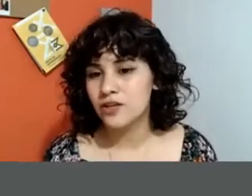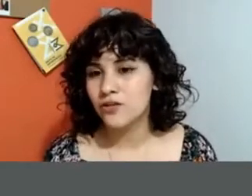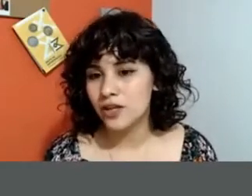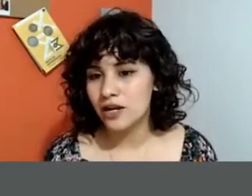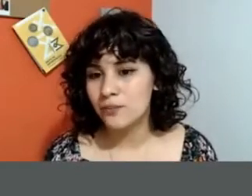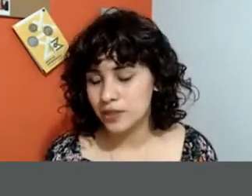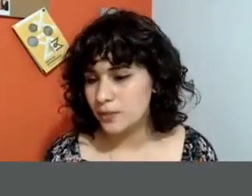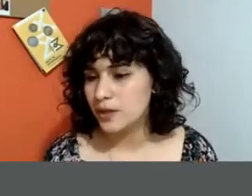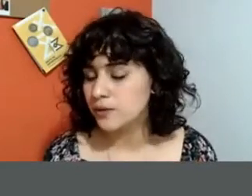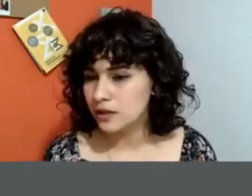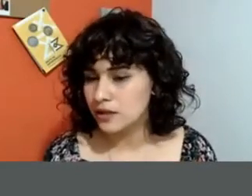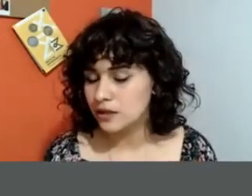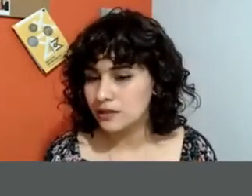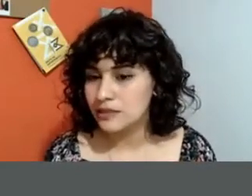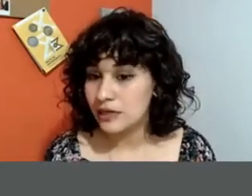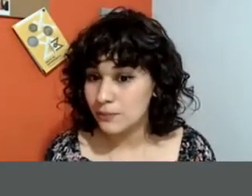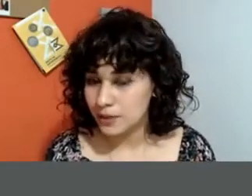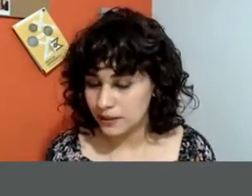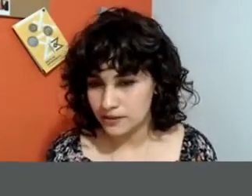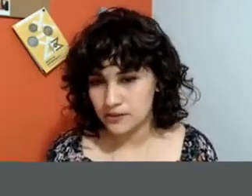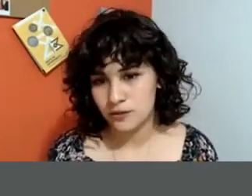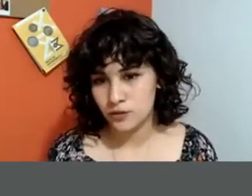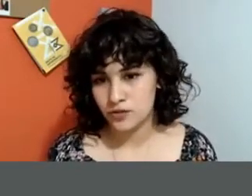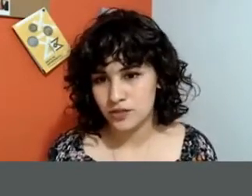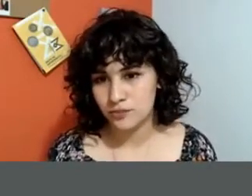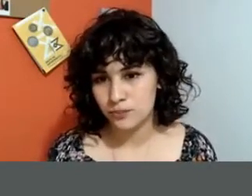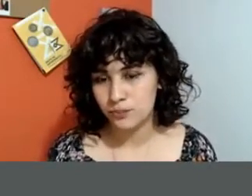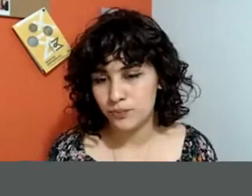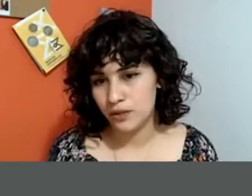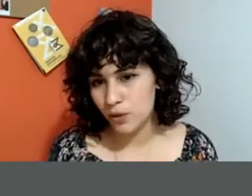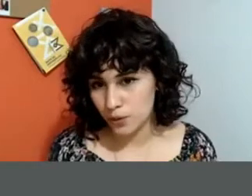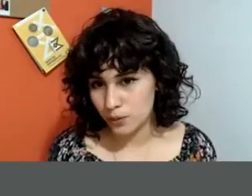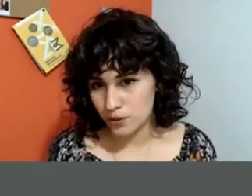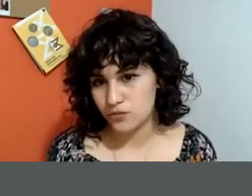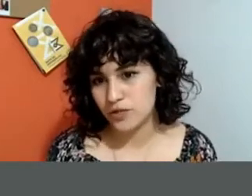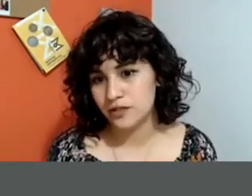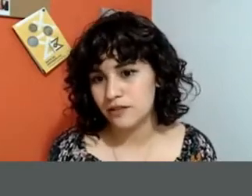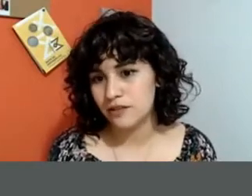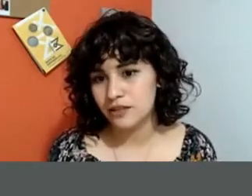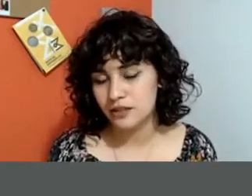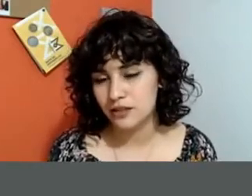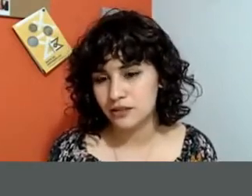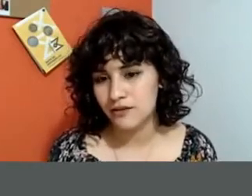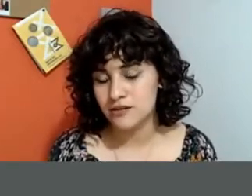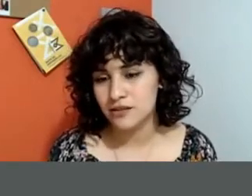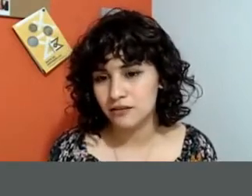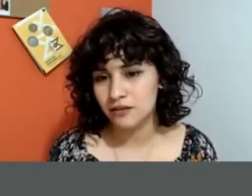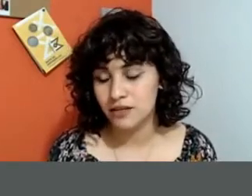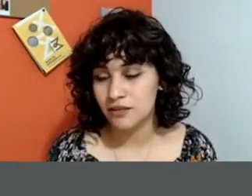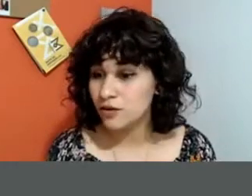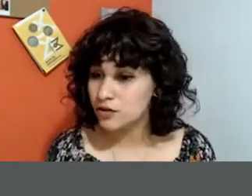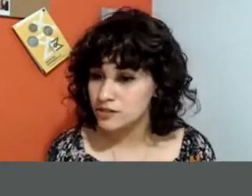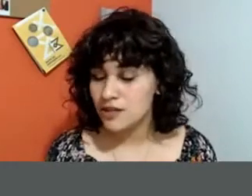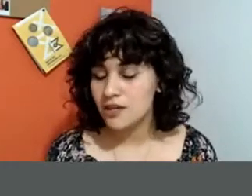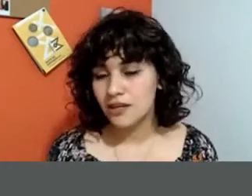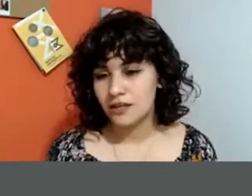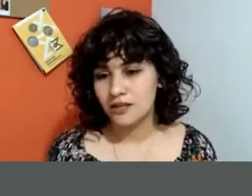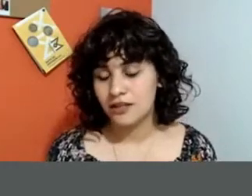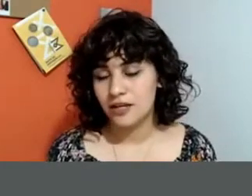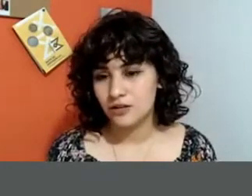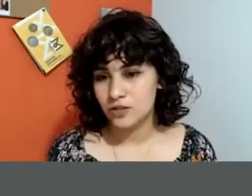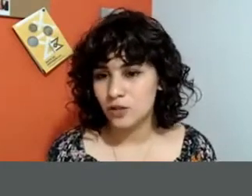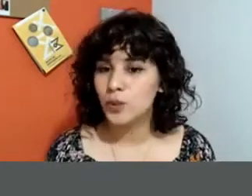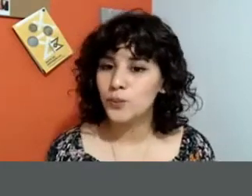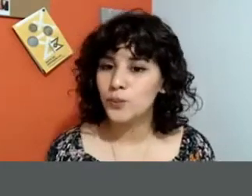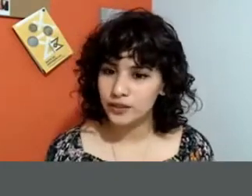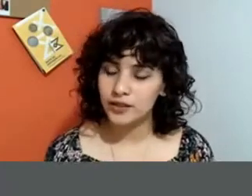poder desarrollar las prendas, para poder teñir las prendas. Entonces, hemos propuesto una actividad a través de tintes de flores, en